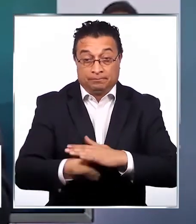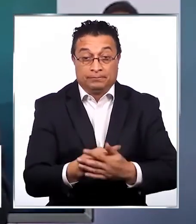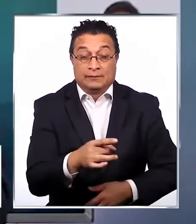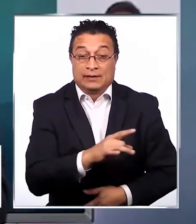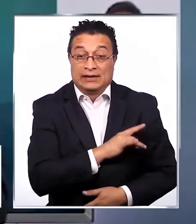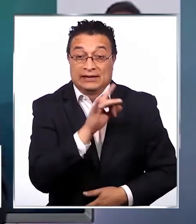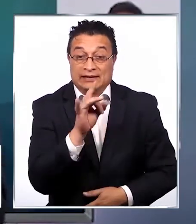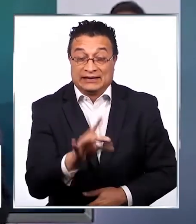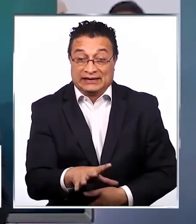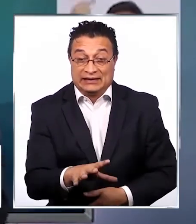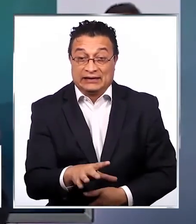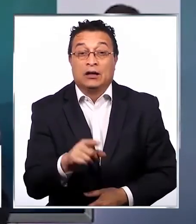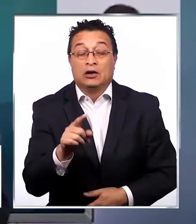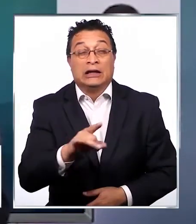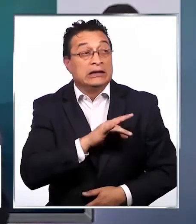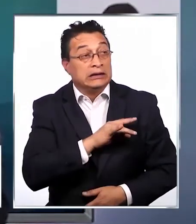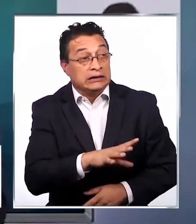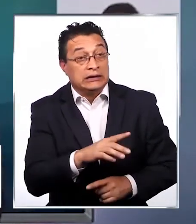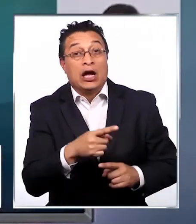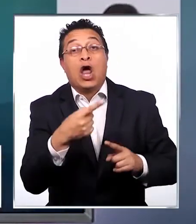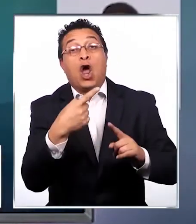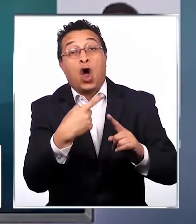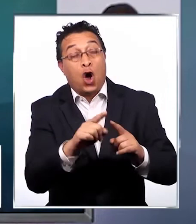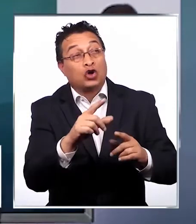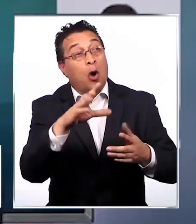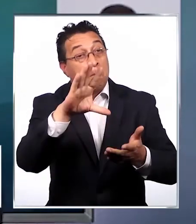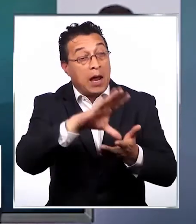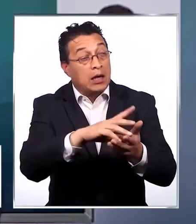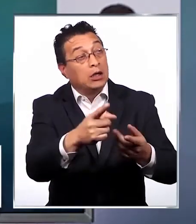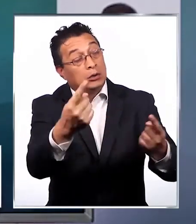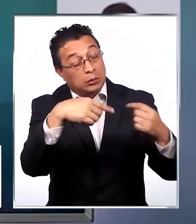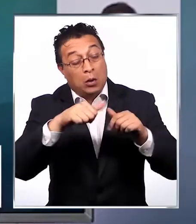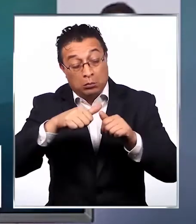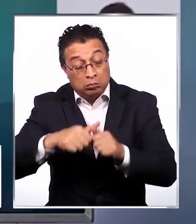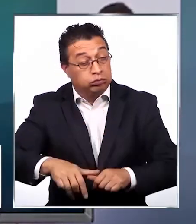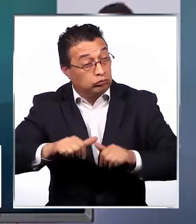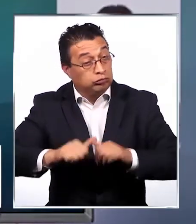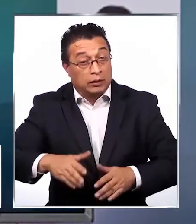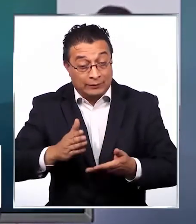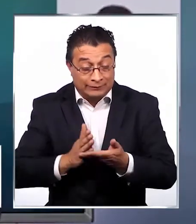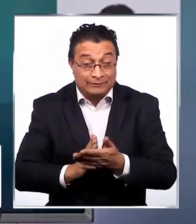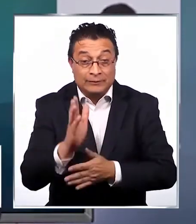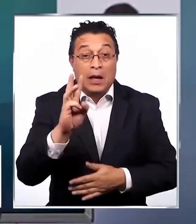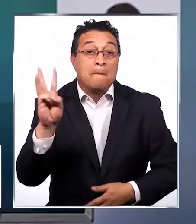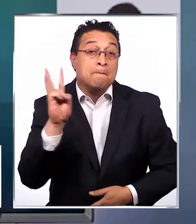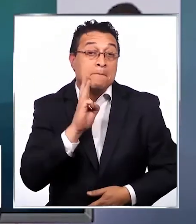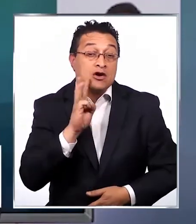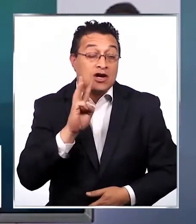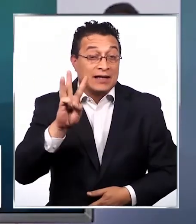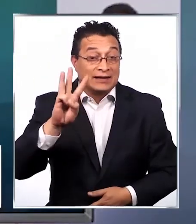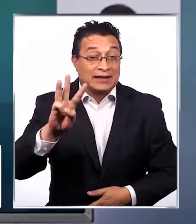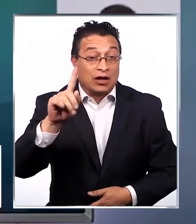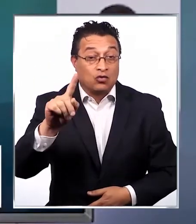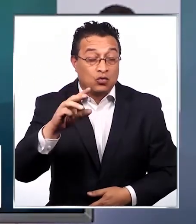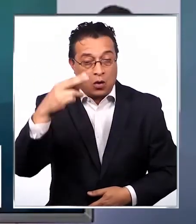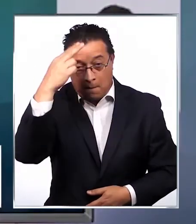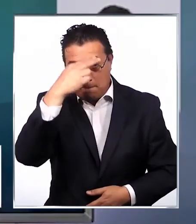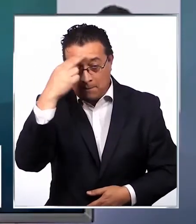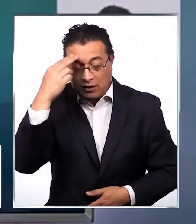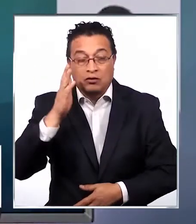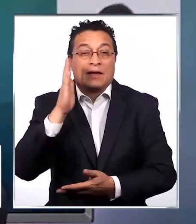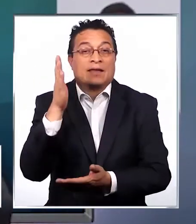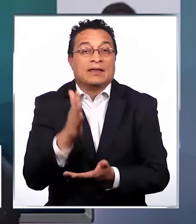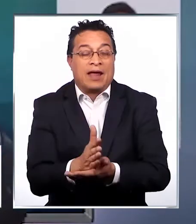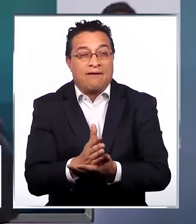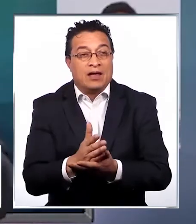país, ya sea chileno, extranjero o residente permanente, desde el día miércoles 31 de marzo,